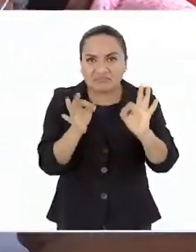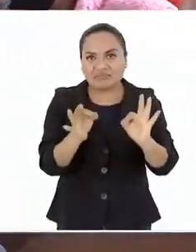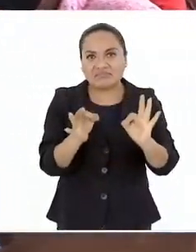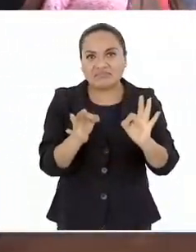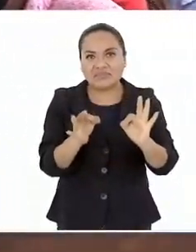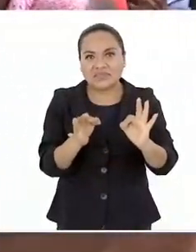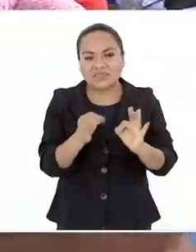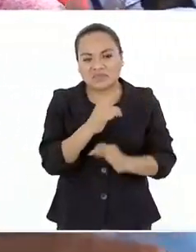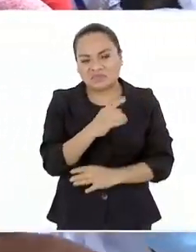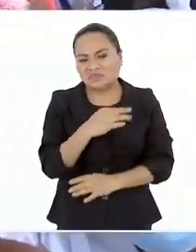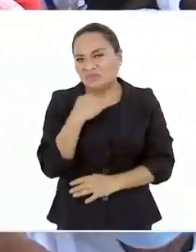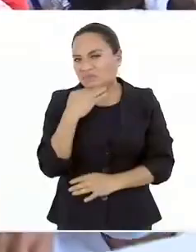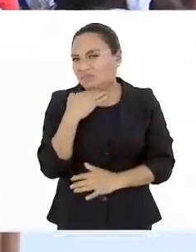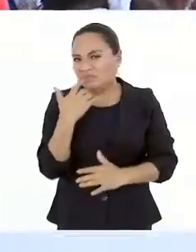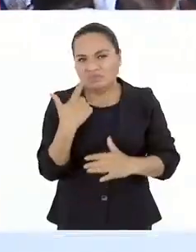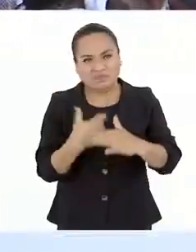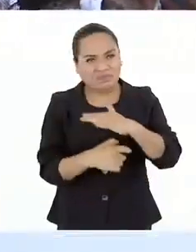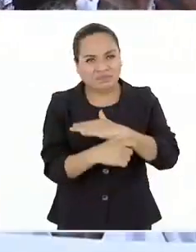Corruptos.